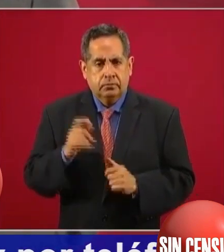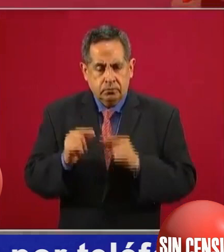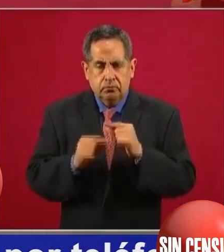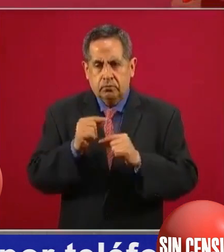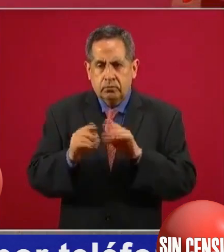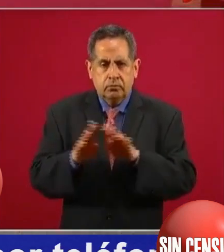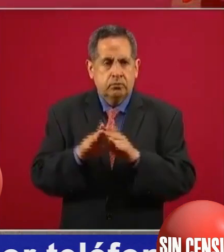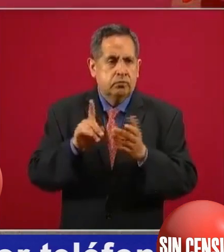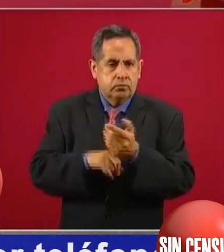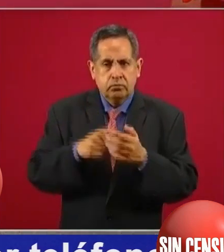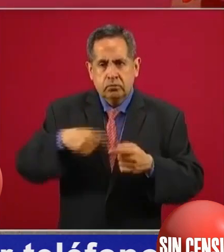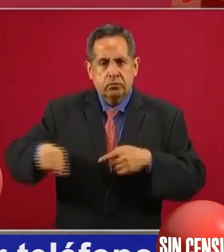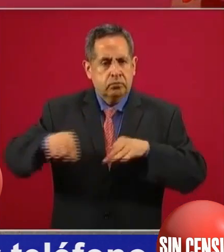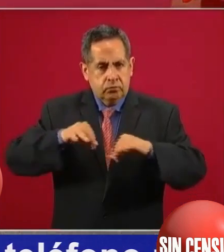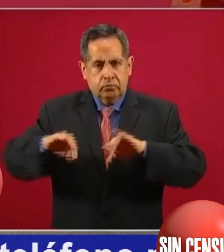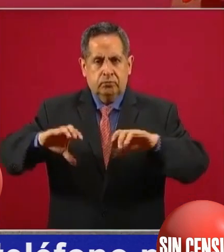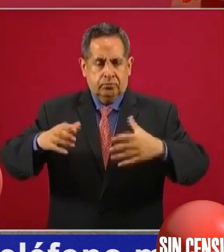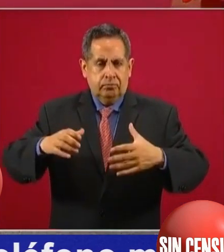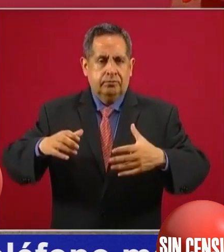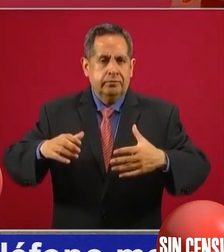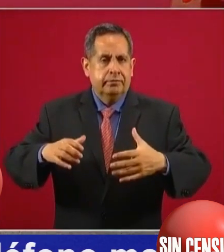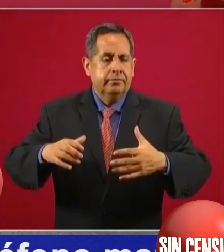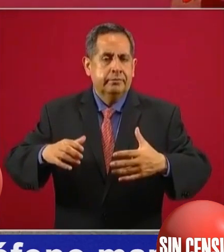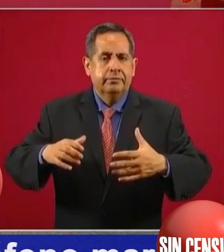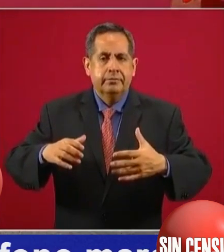recuperando los empleos perdidos.